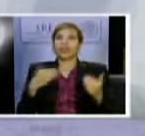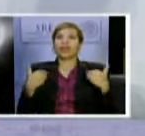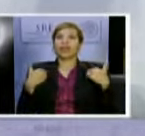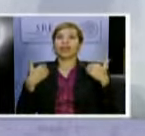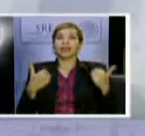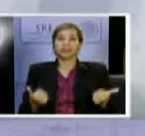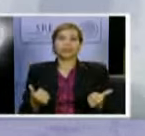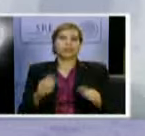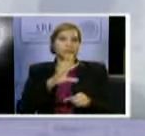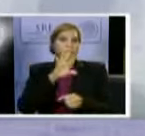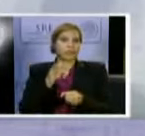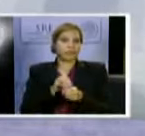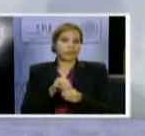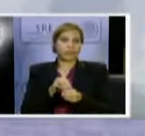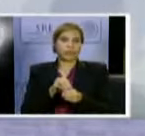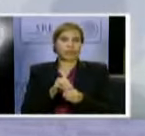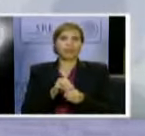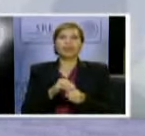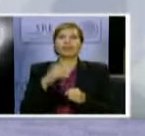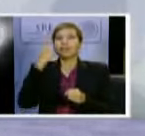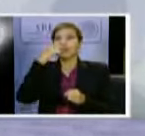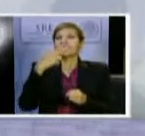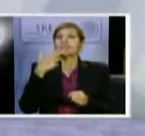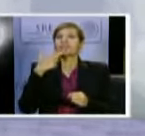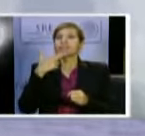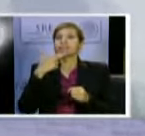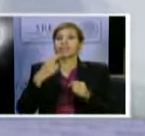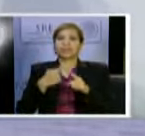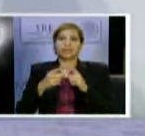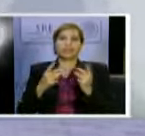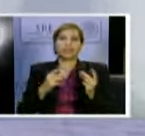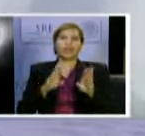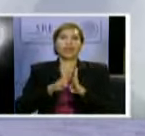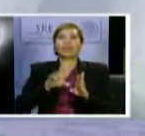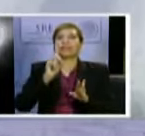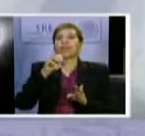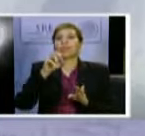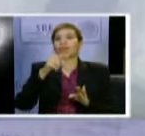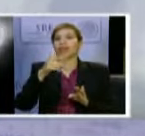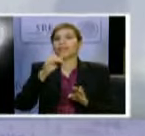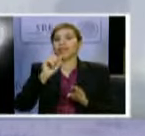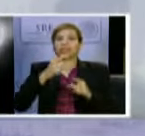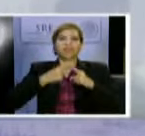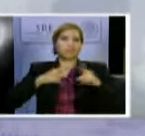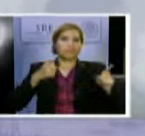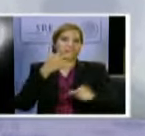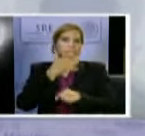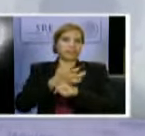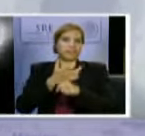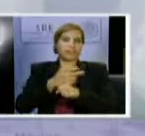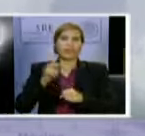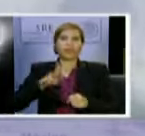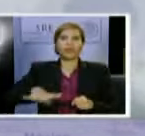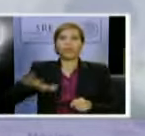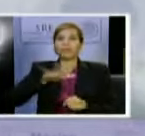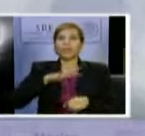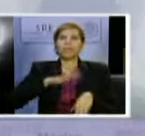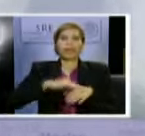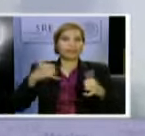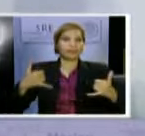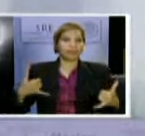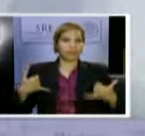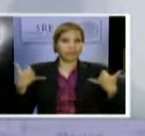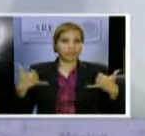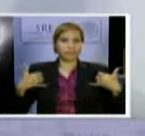a cabalidad. Su dinámica demográfica es muy distinta al resto de los Estados Unidos. Es una población en promedio mucho más